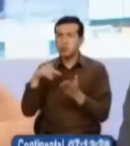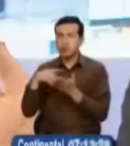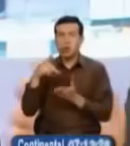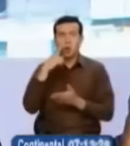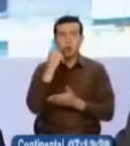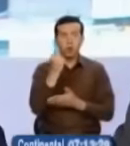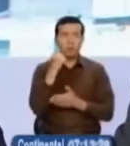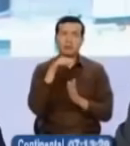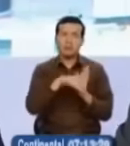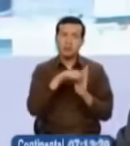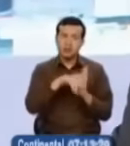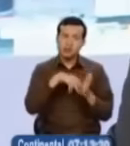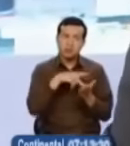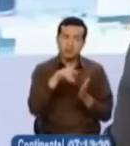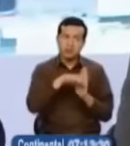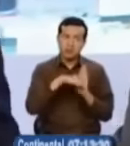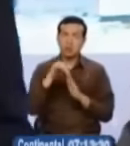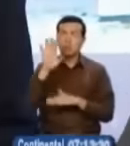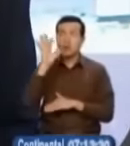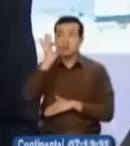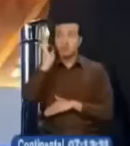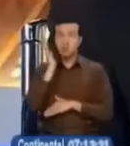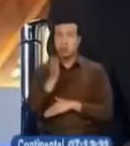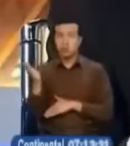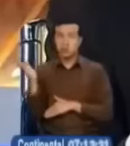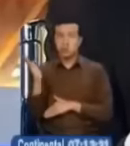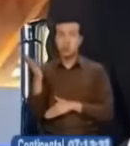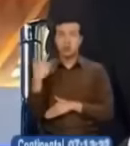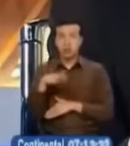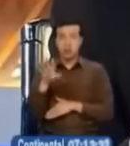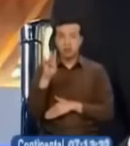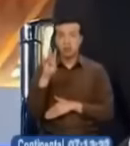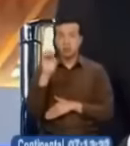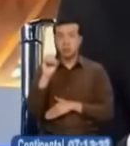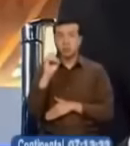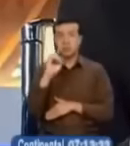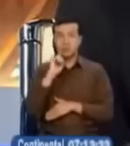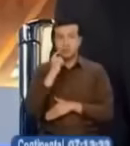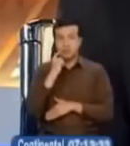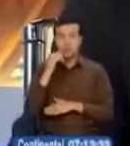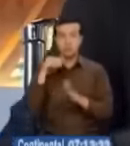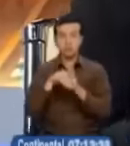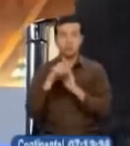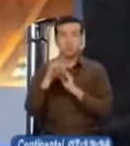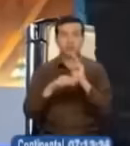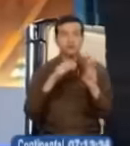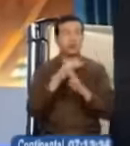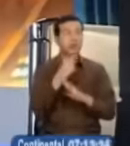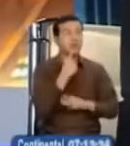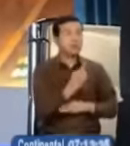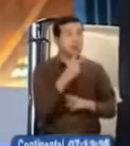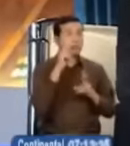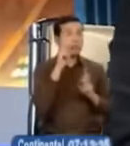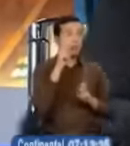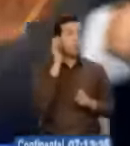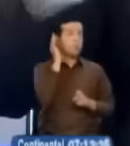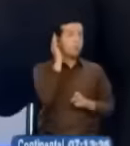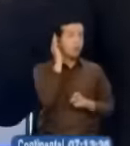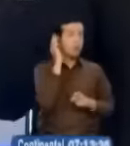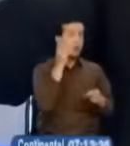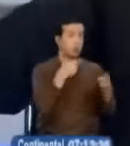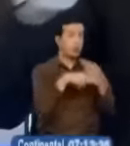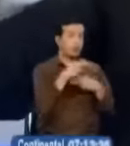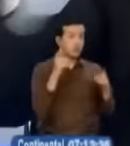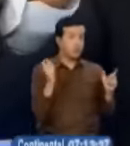varones. Esto debemos reconocer. Hasta cuando los maridos se ponen celosos. Hay un informe del Banco Mundial que cuando la mujer en temas de economía social y